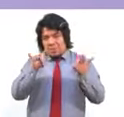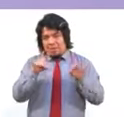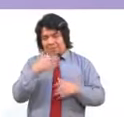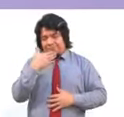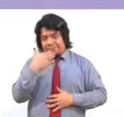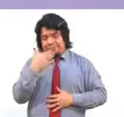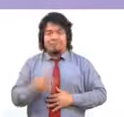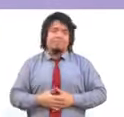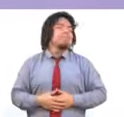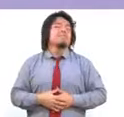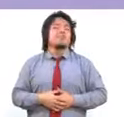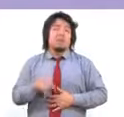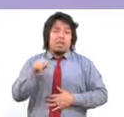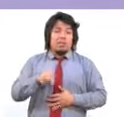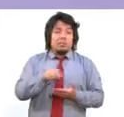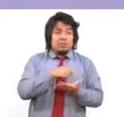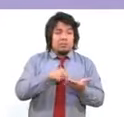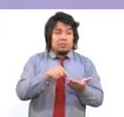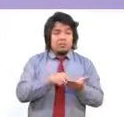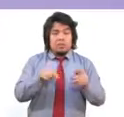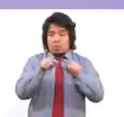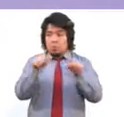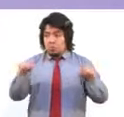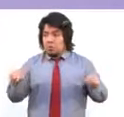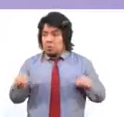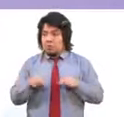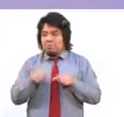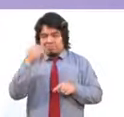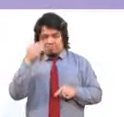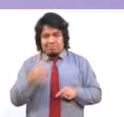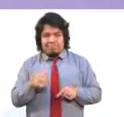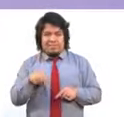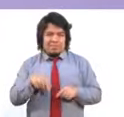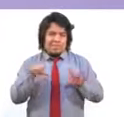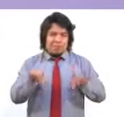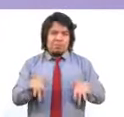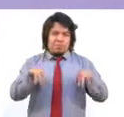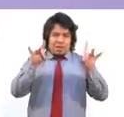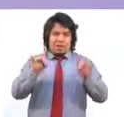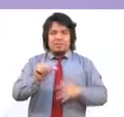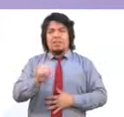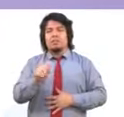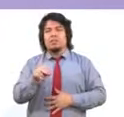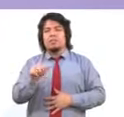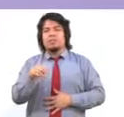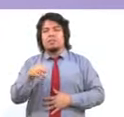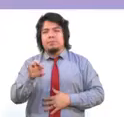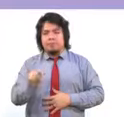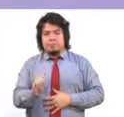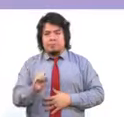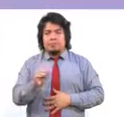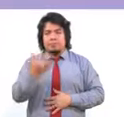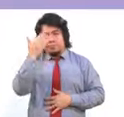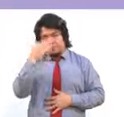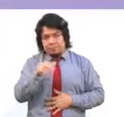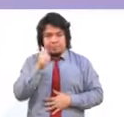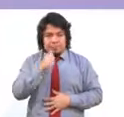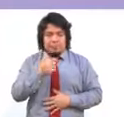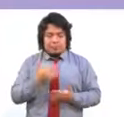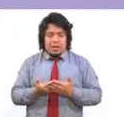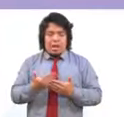este espacio, este palacio del ayuntamiento, previamente a que